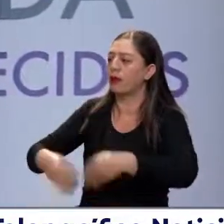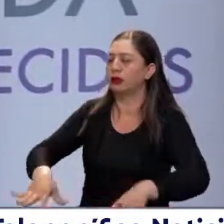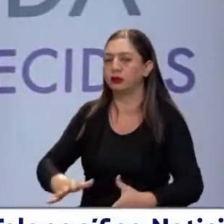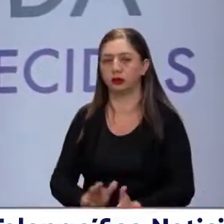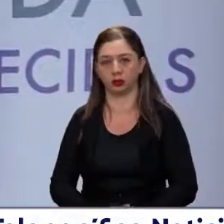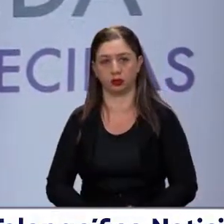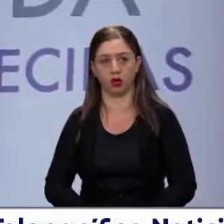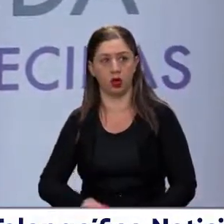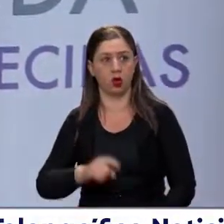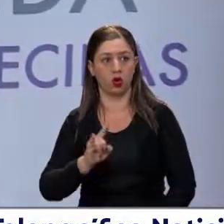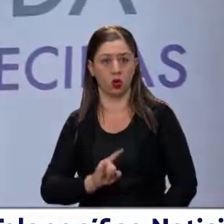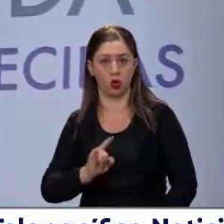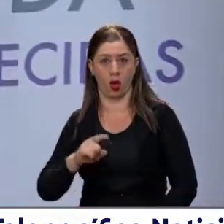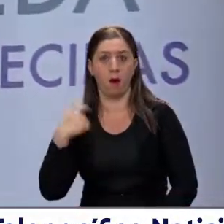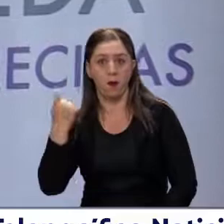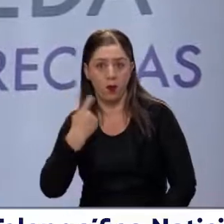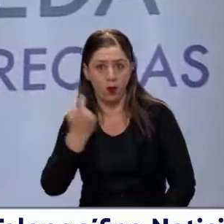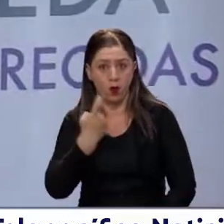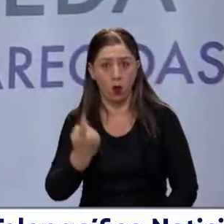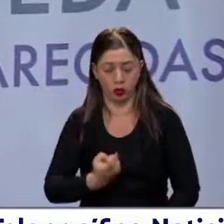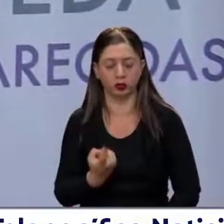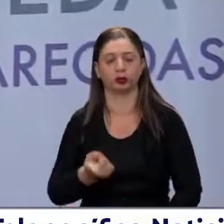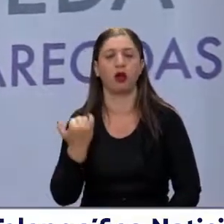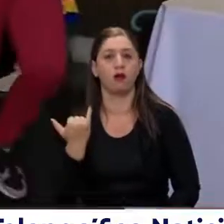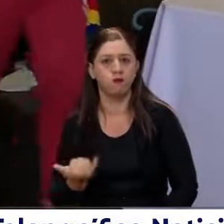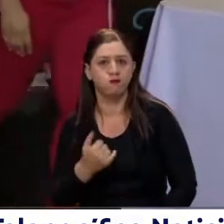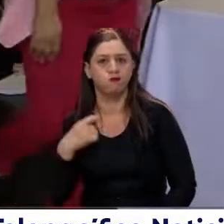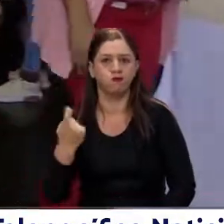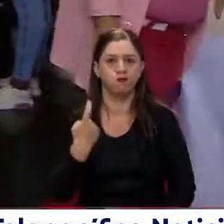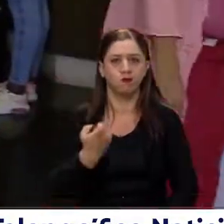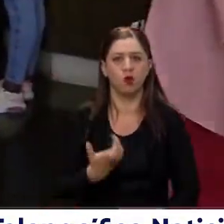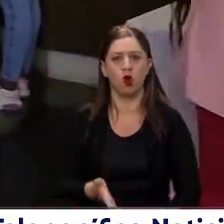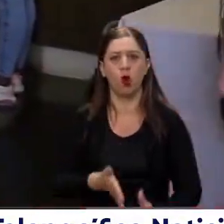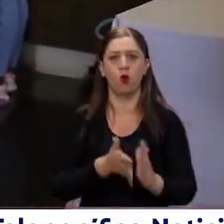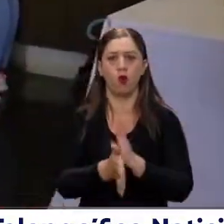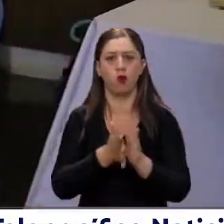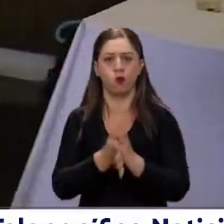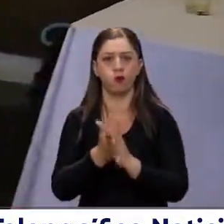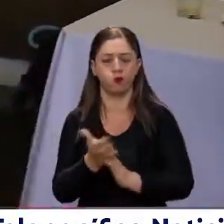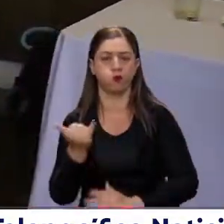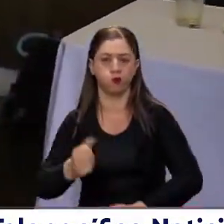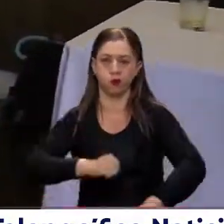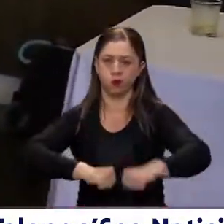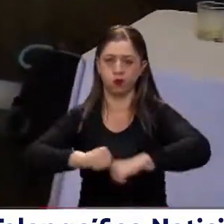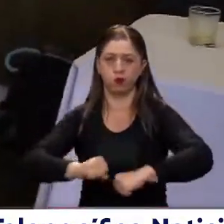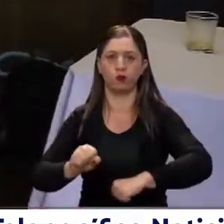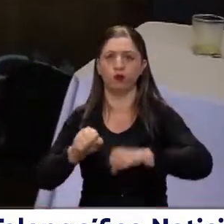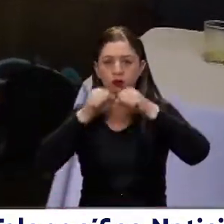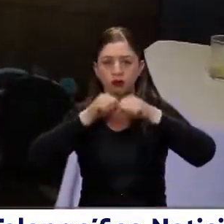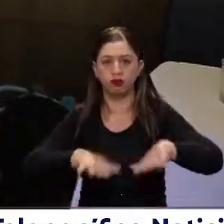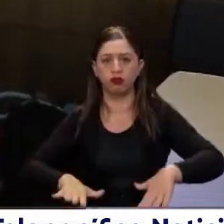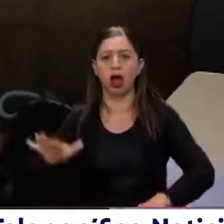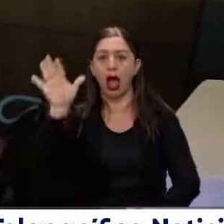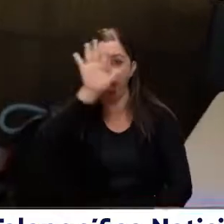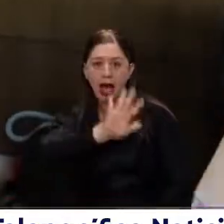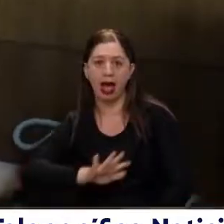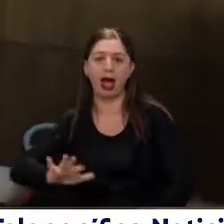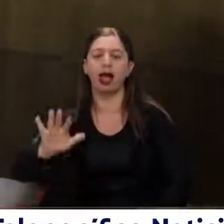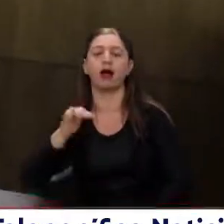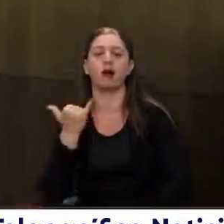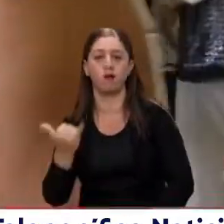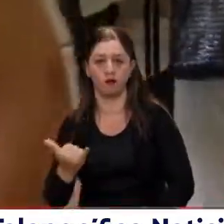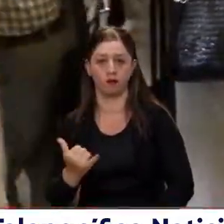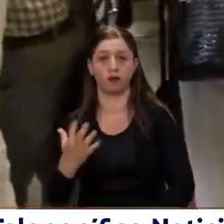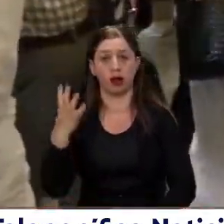La unidad de búsqueda junto a la Comisión Sexta de la Consulta Previa socializarán este mecanismo en cada territorio ancestral para que la